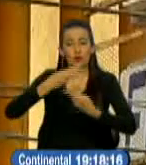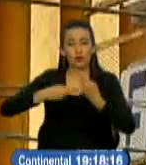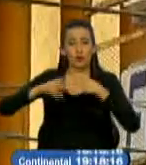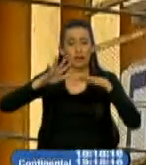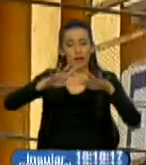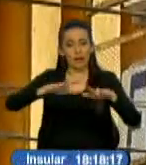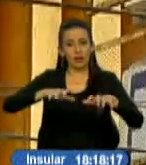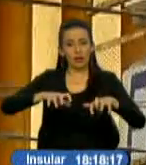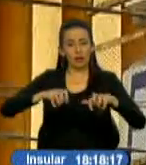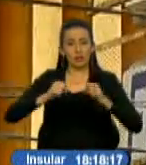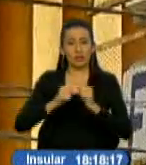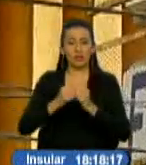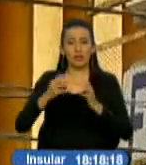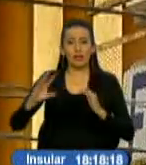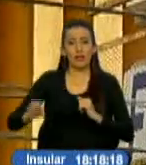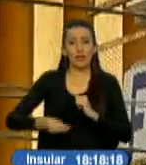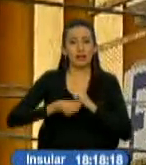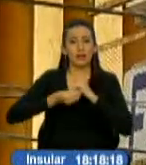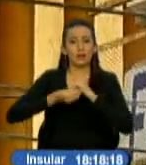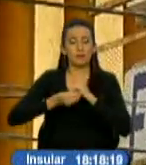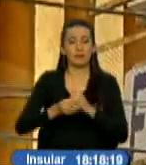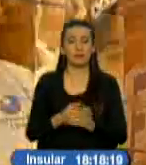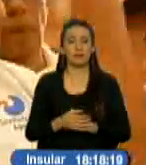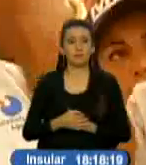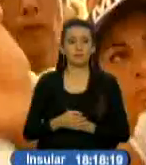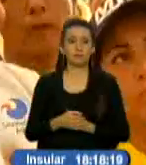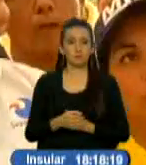recuperar lo perdido por las lluvias.